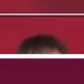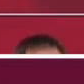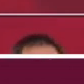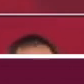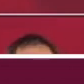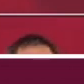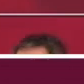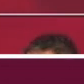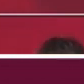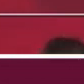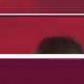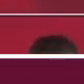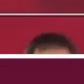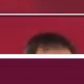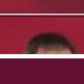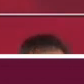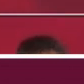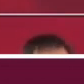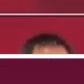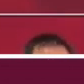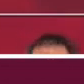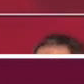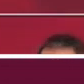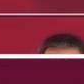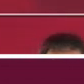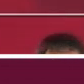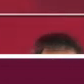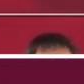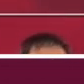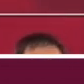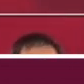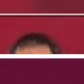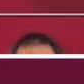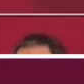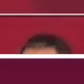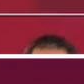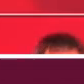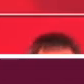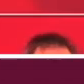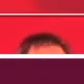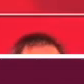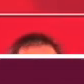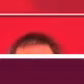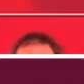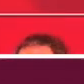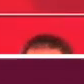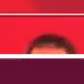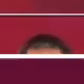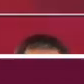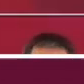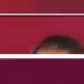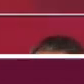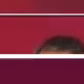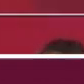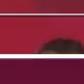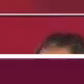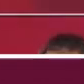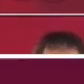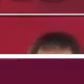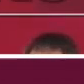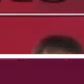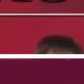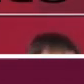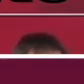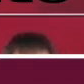me da a conocer el director de Pemex es que no hay un incremento, hay un incremento de la